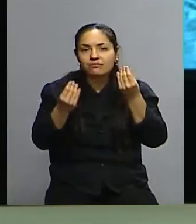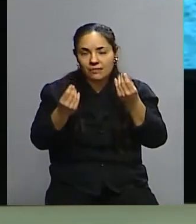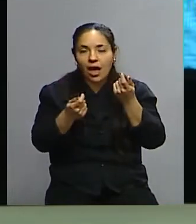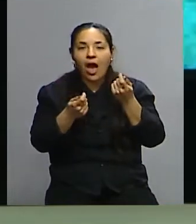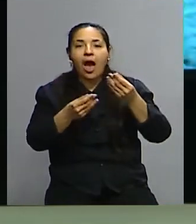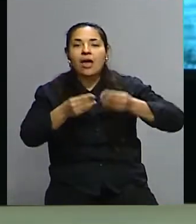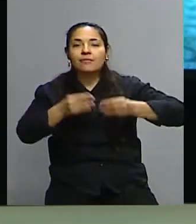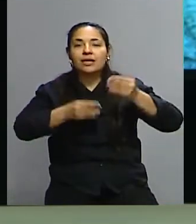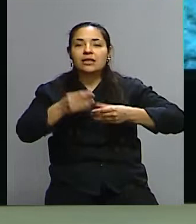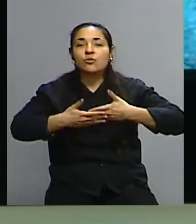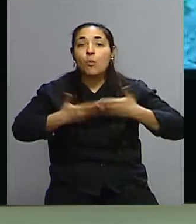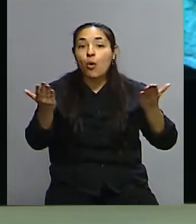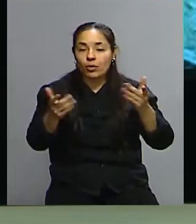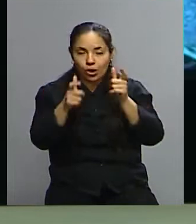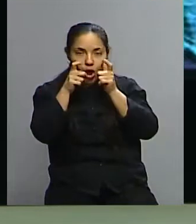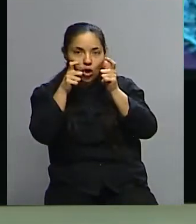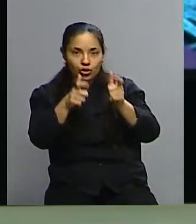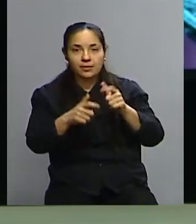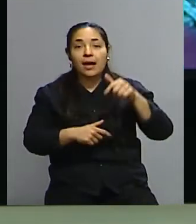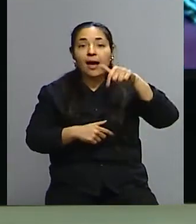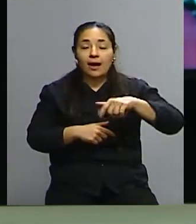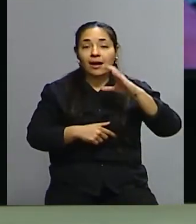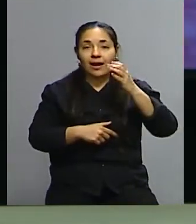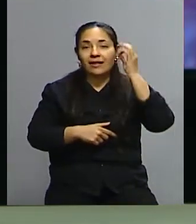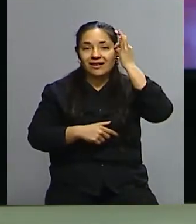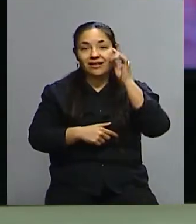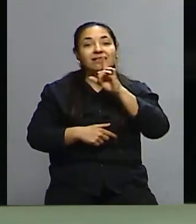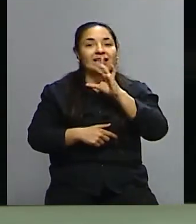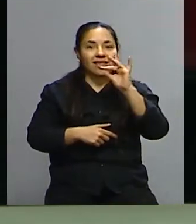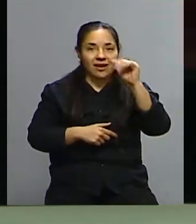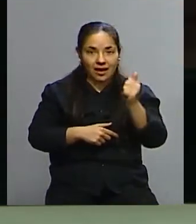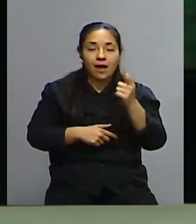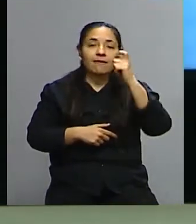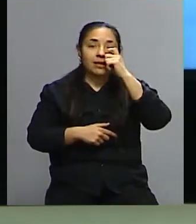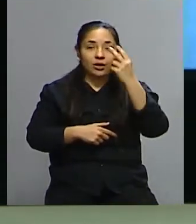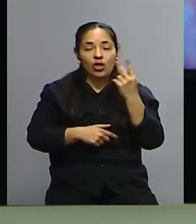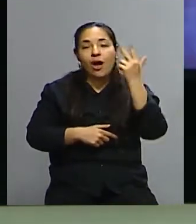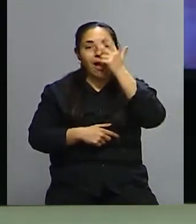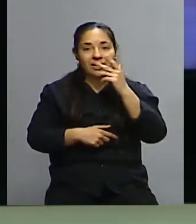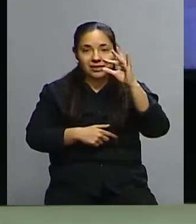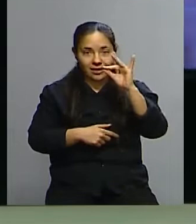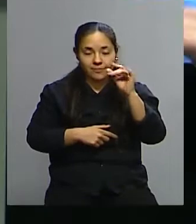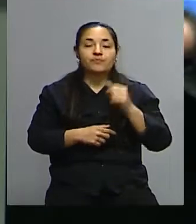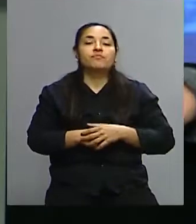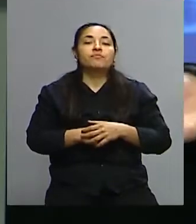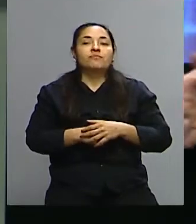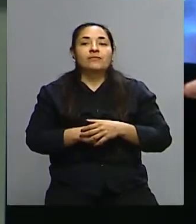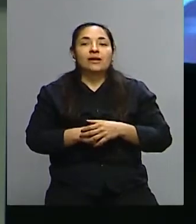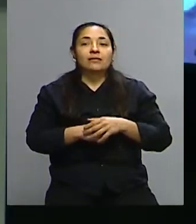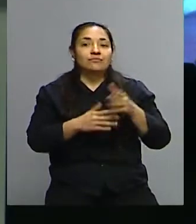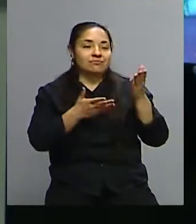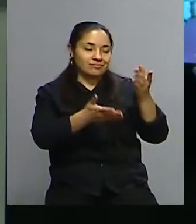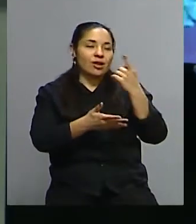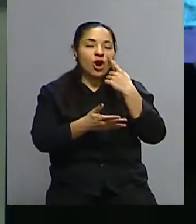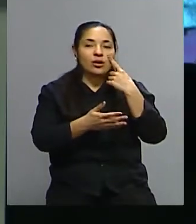y Control. Lo vamos a hacer aquí en el 30 de la TDA, el 22 de Supercanal HD, con Víctor Di Blasi. Lo conocemos, es de la